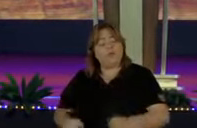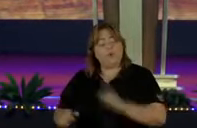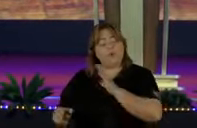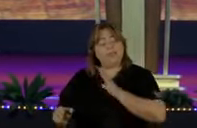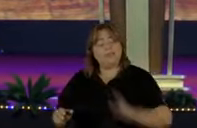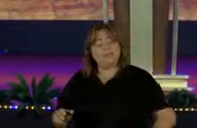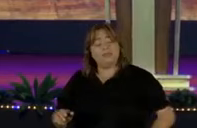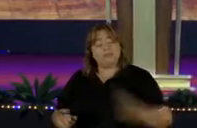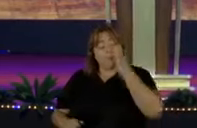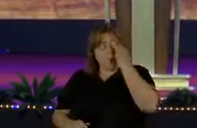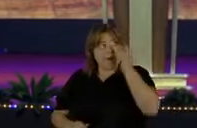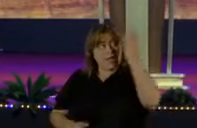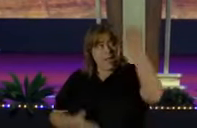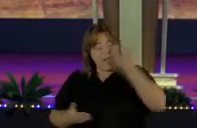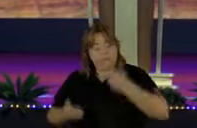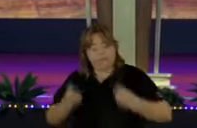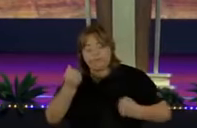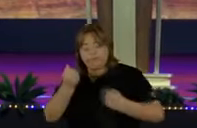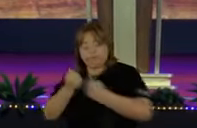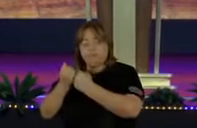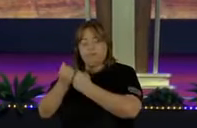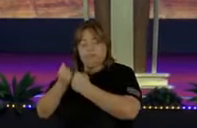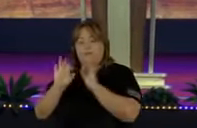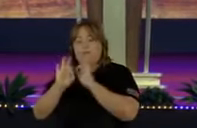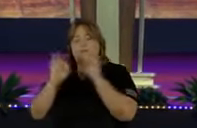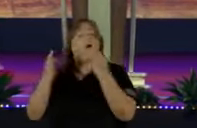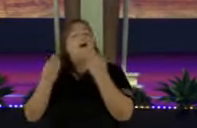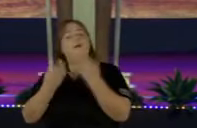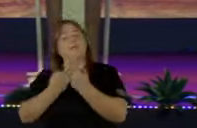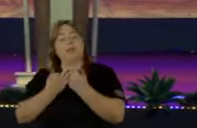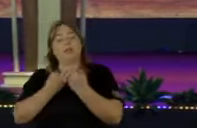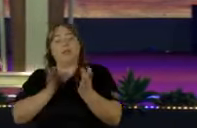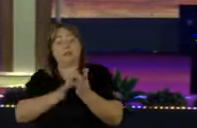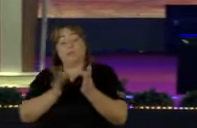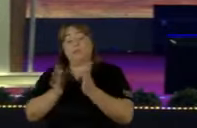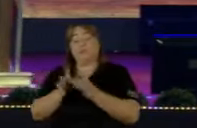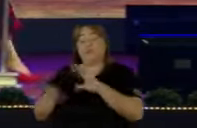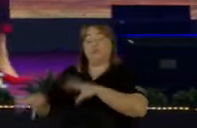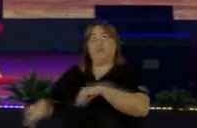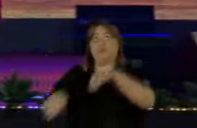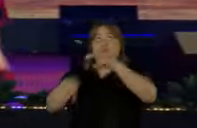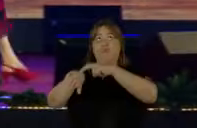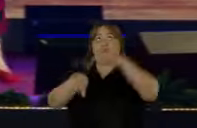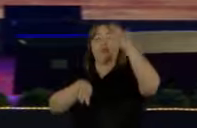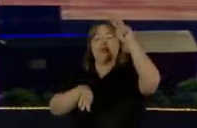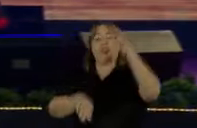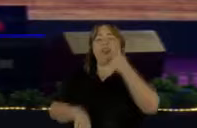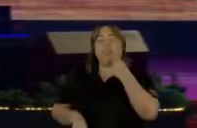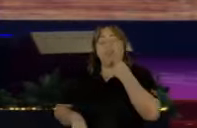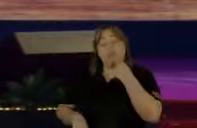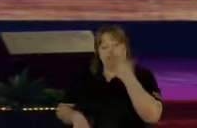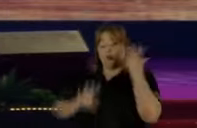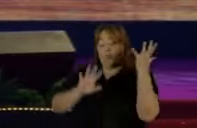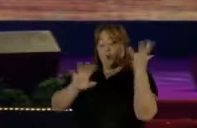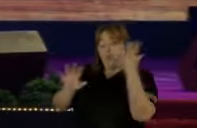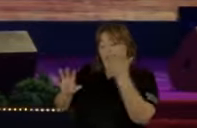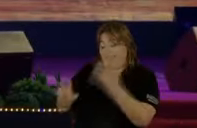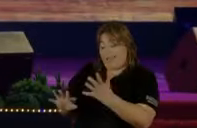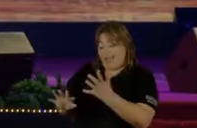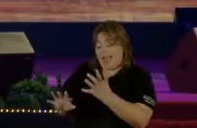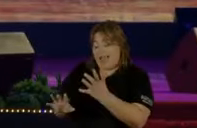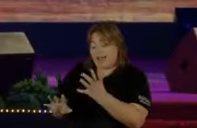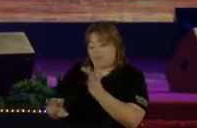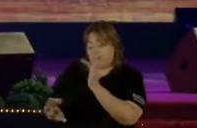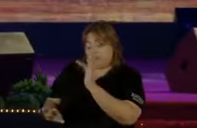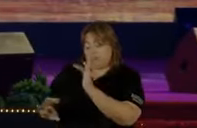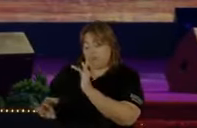nos fortalece. ¿Qué clase de familia? Jesús se había ido, pero también le dijo, les voy a dejar el Consolador.